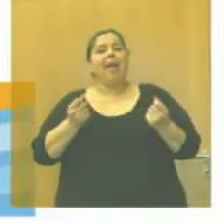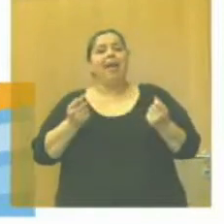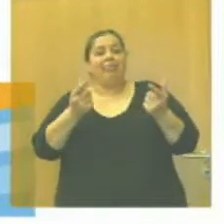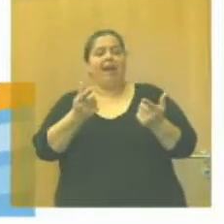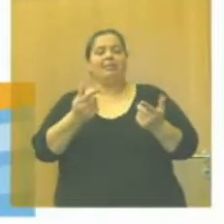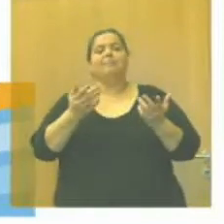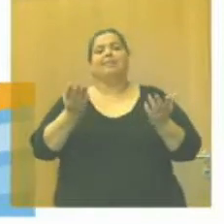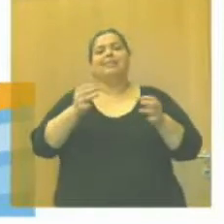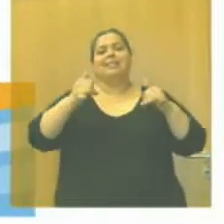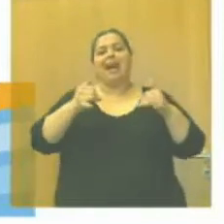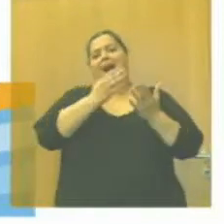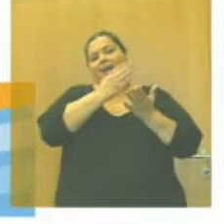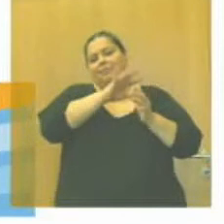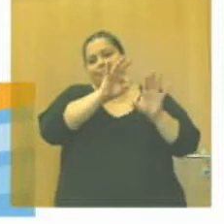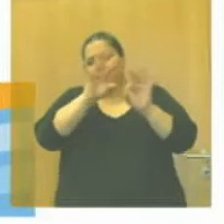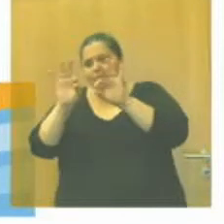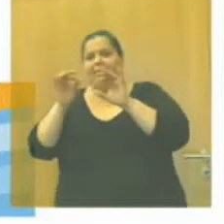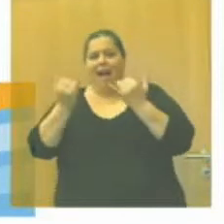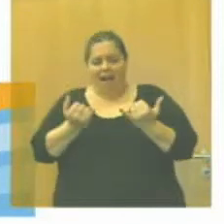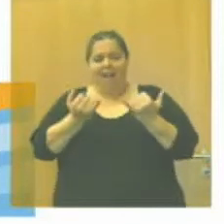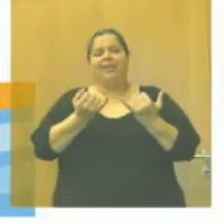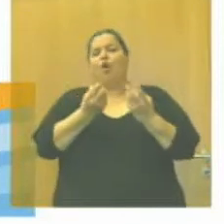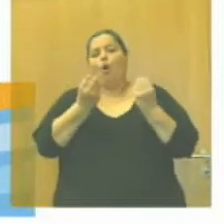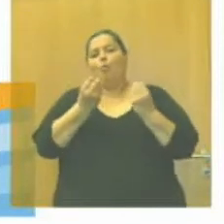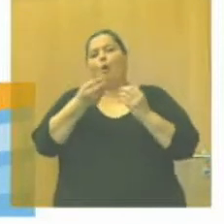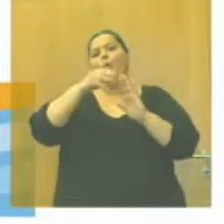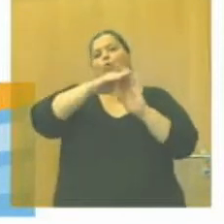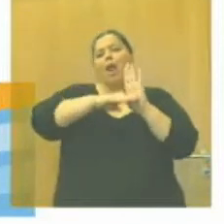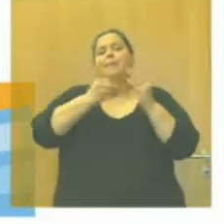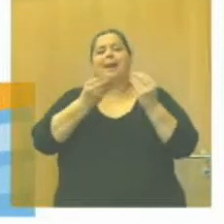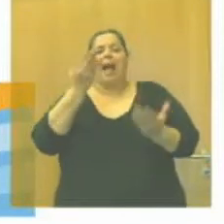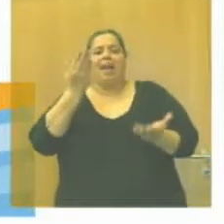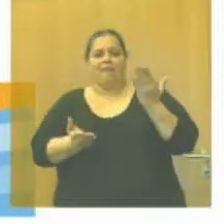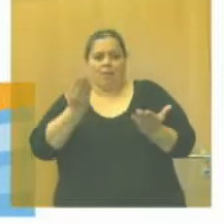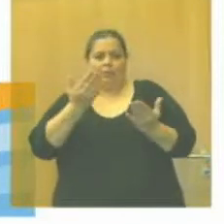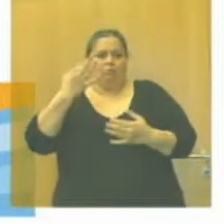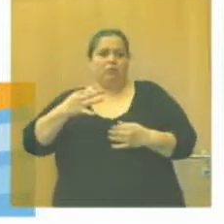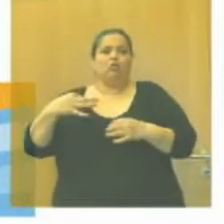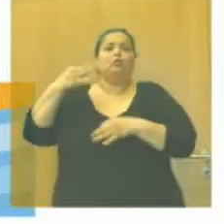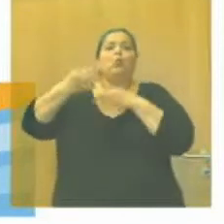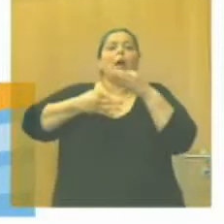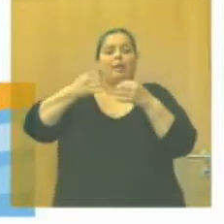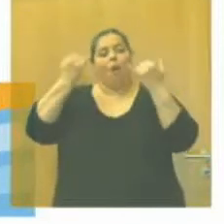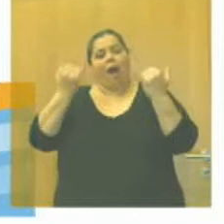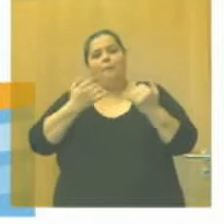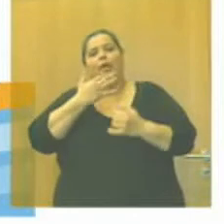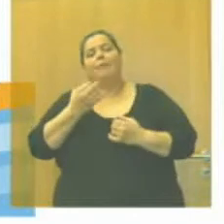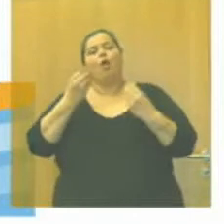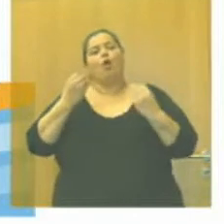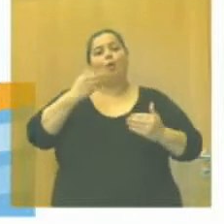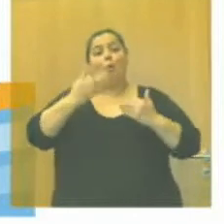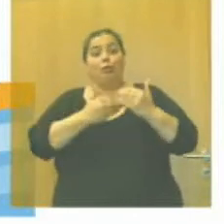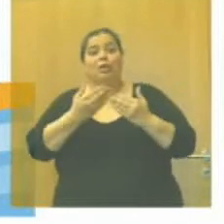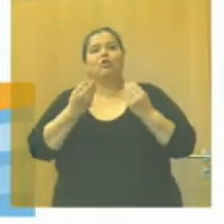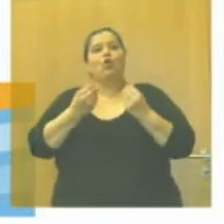de monitoreo y evaluación sugerido. Aquí tenemos los insumos, los procesos que tienen que ver un poco